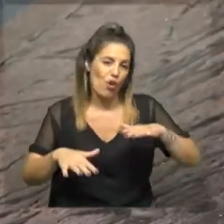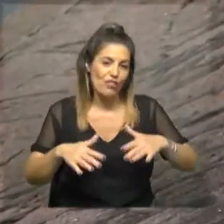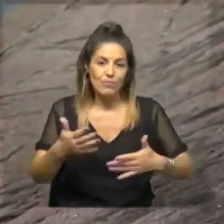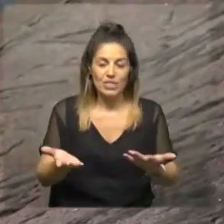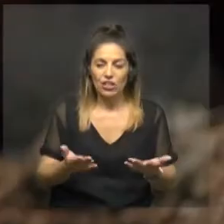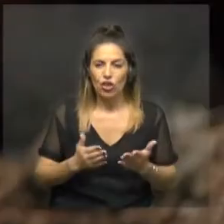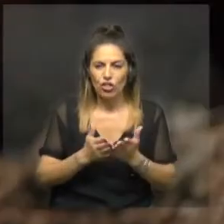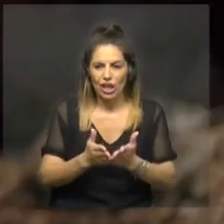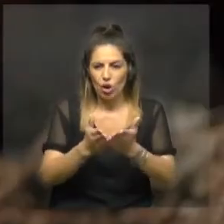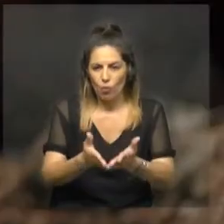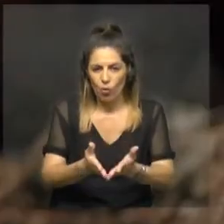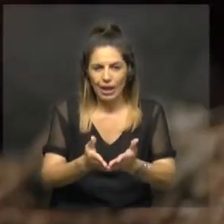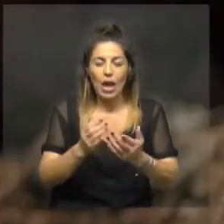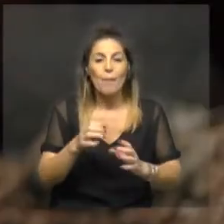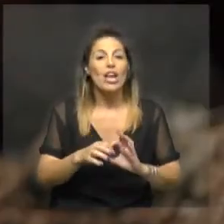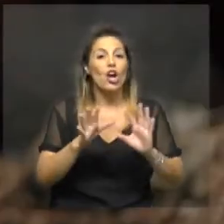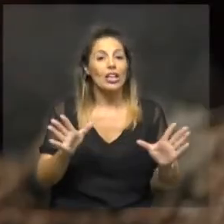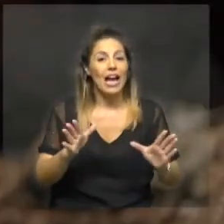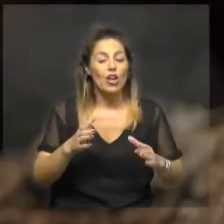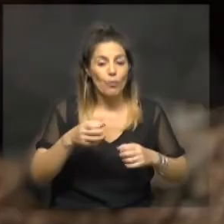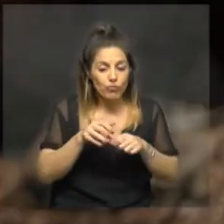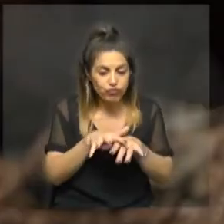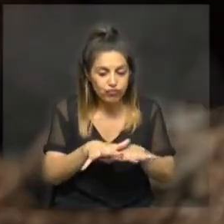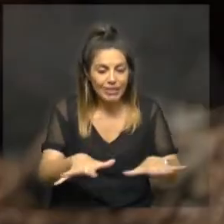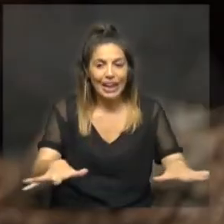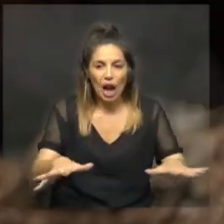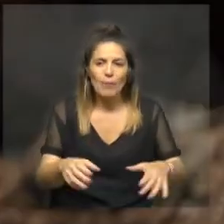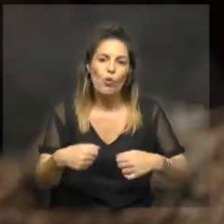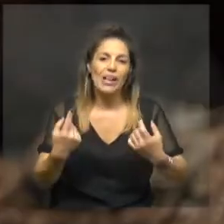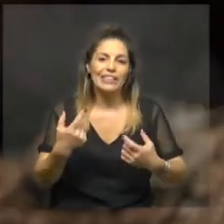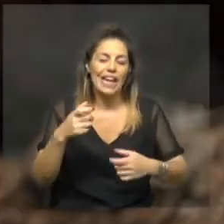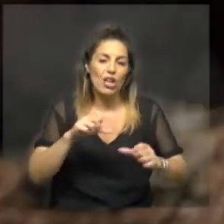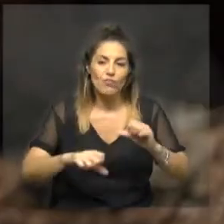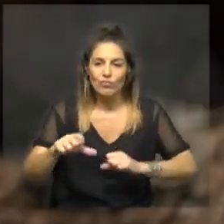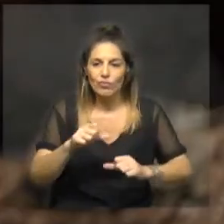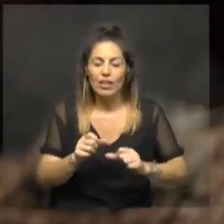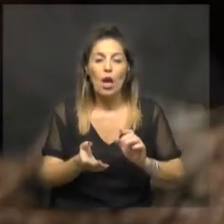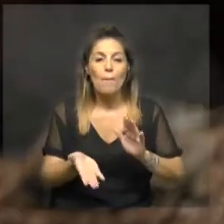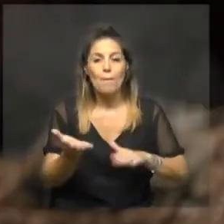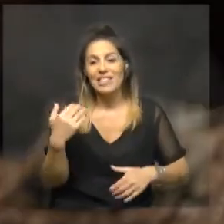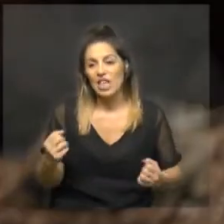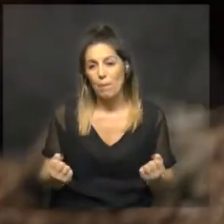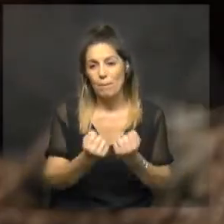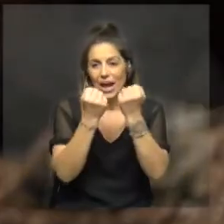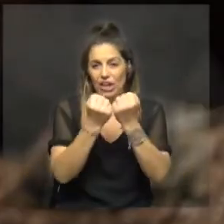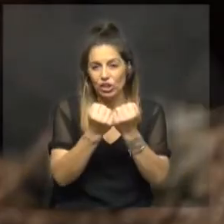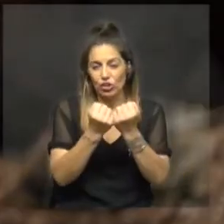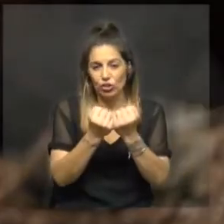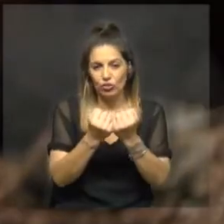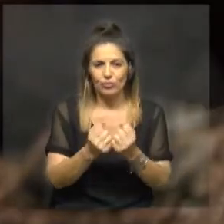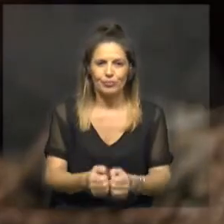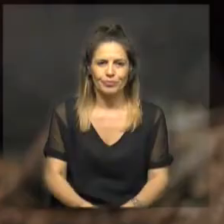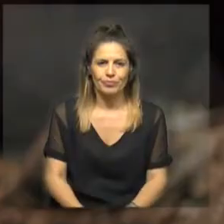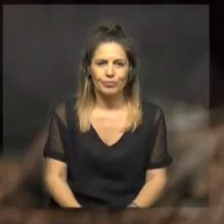buques, pero es claro que en caso de producirse un derrame, ya sea cualquier contaminante, obviamente va a producir un impacto sobre la biota que ya hay